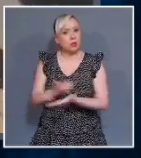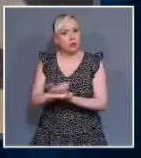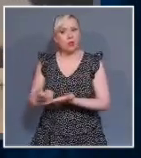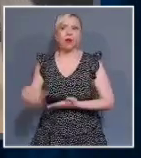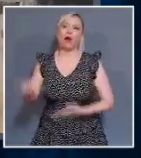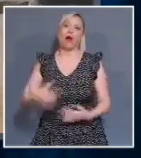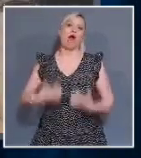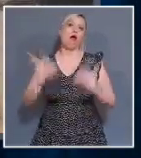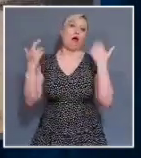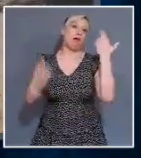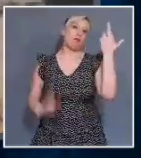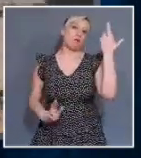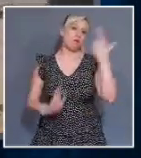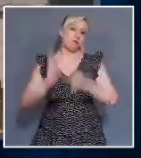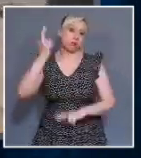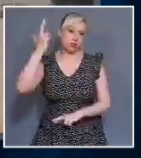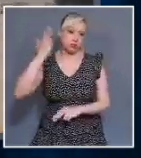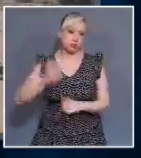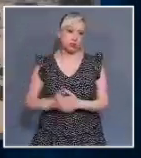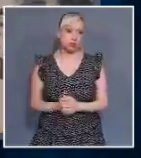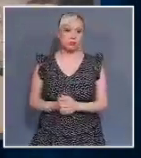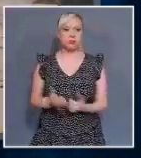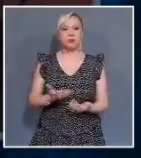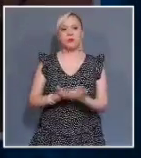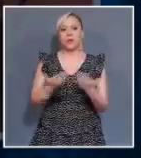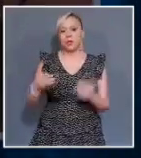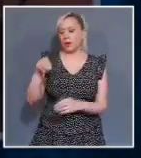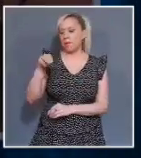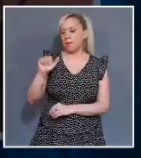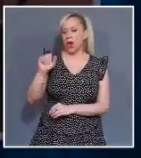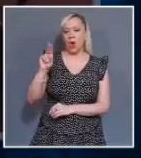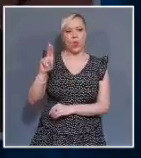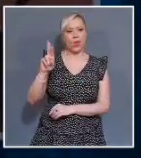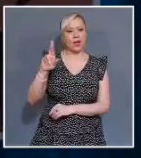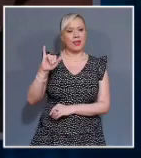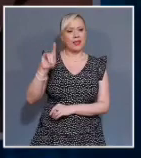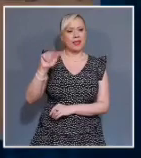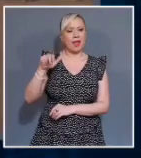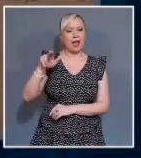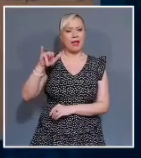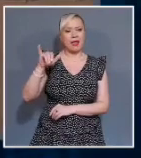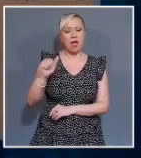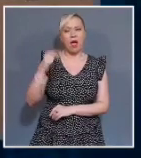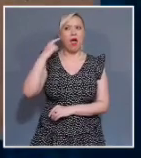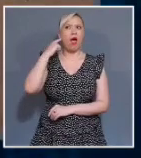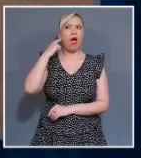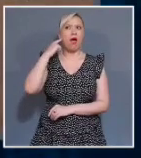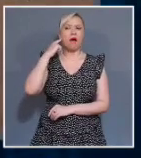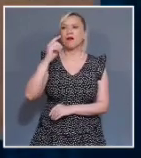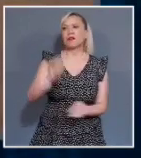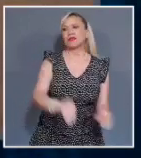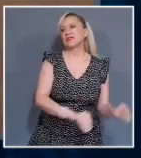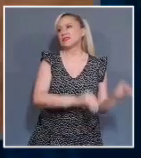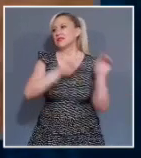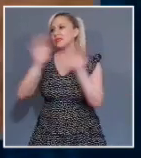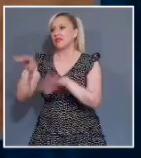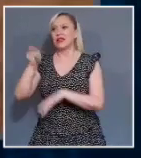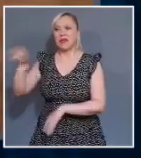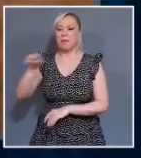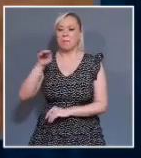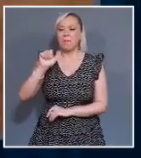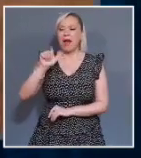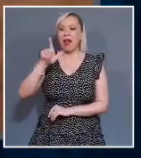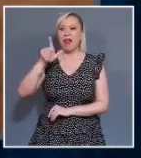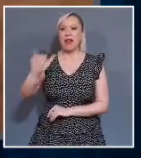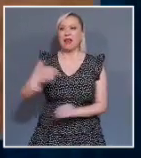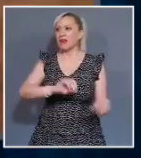El Ministerio del Interior de Mauritania ordenó cerrar su frontera hacia Malí vía terrestre por motivos de seguridad y el aumento de fuertes